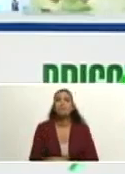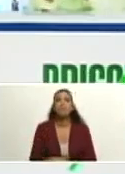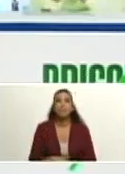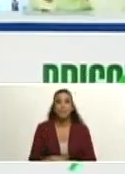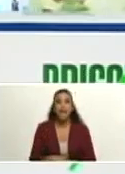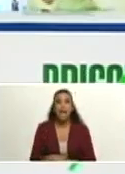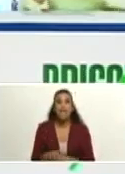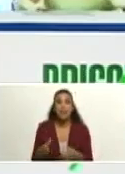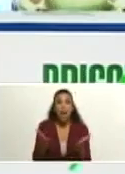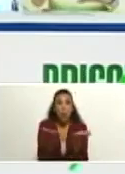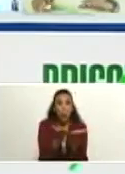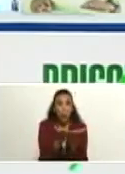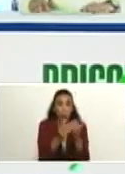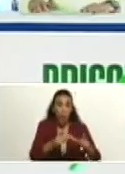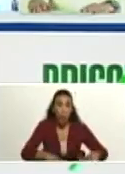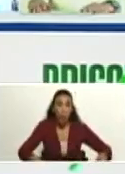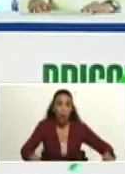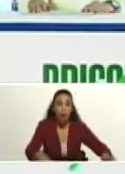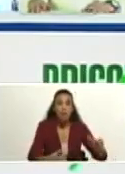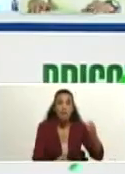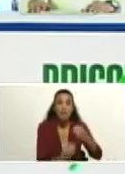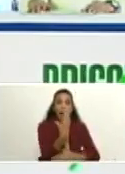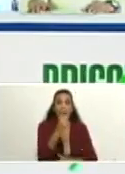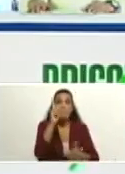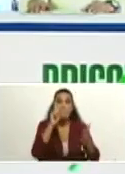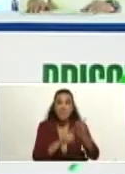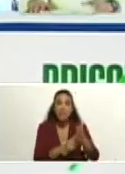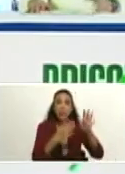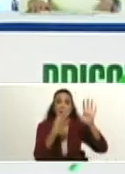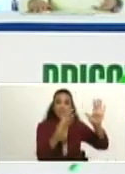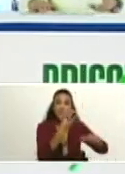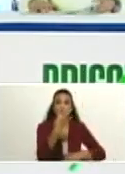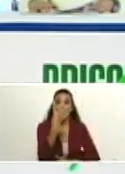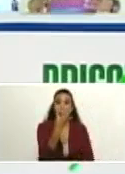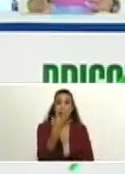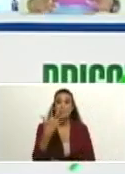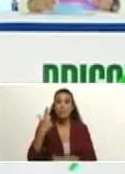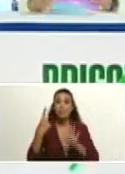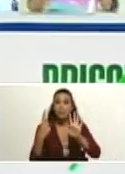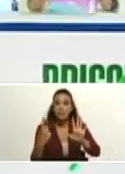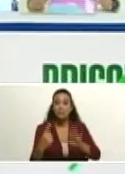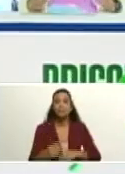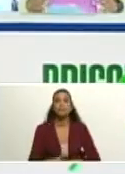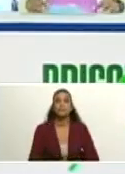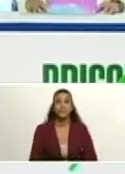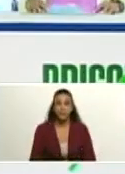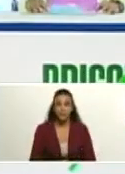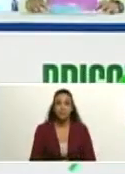Esta unidad educativa fue fundada en 1946,